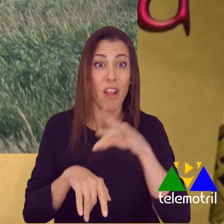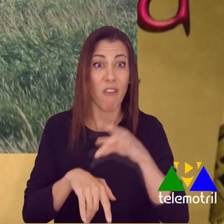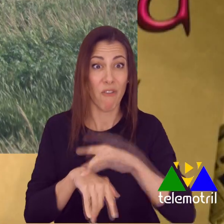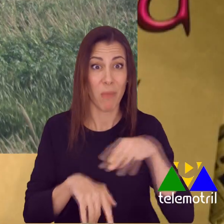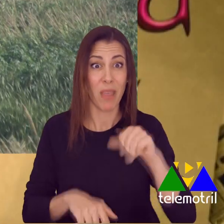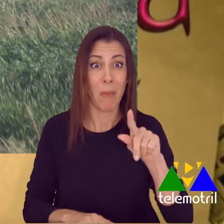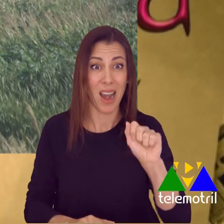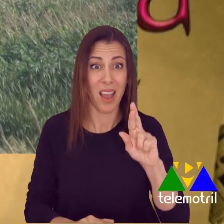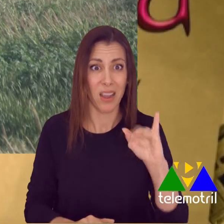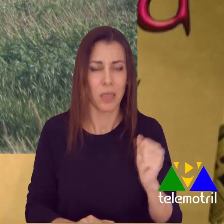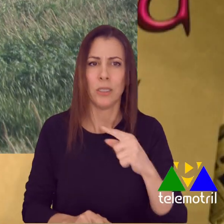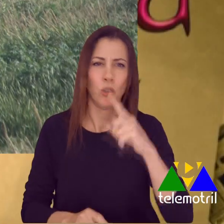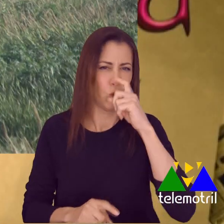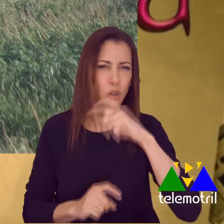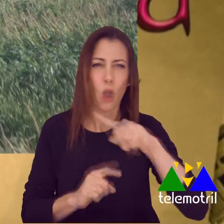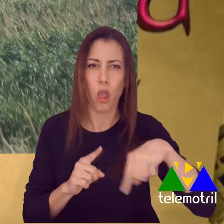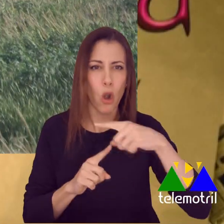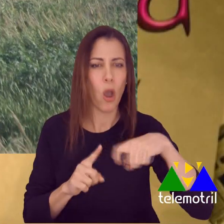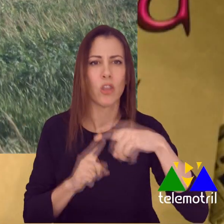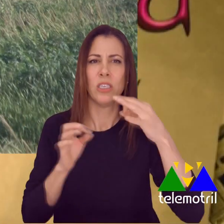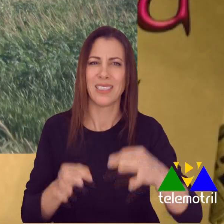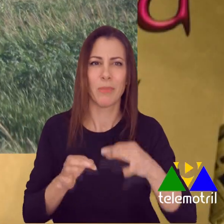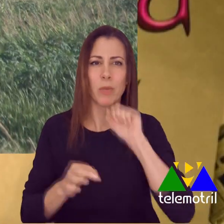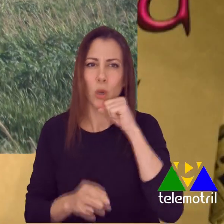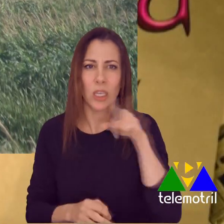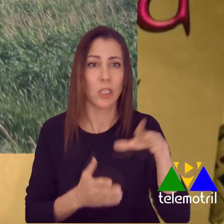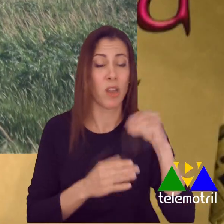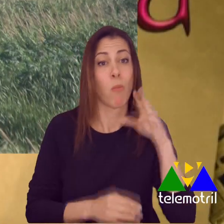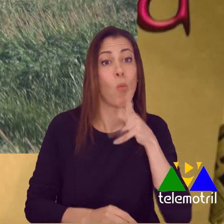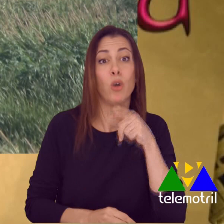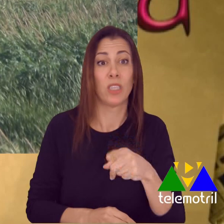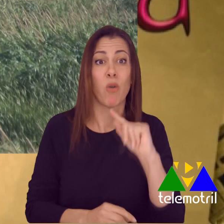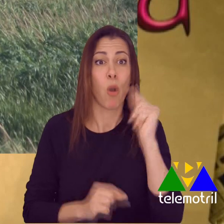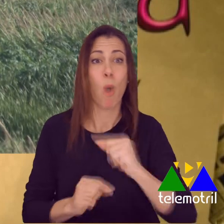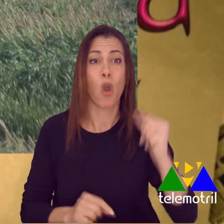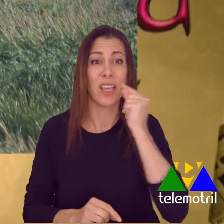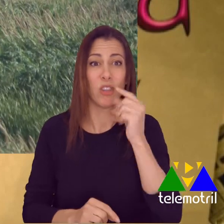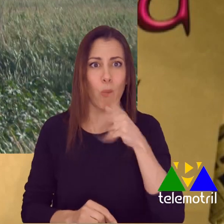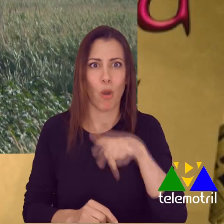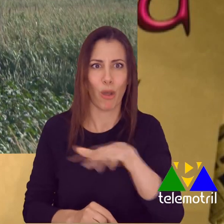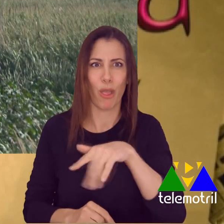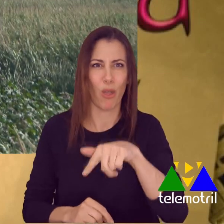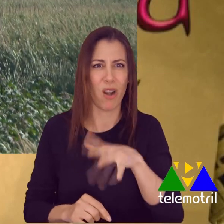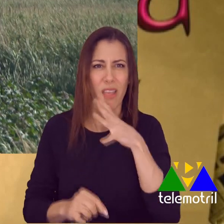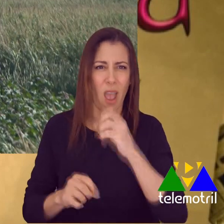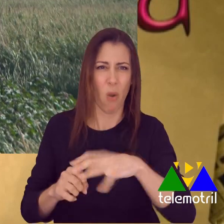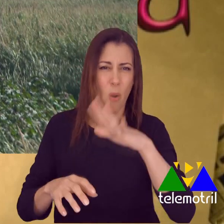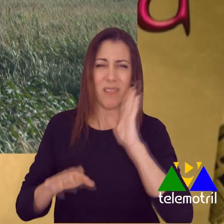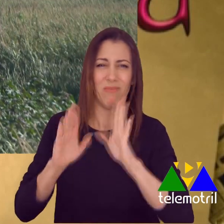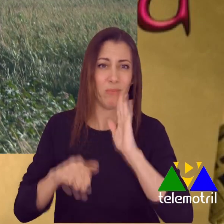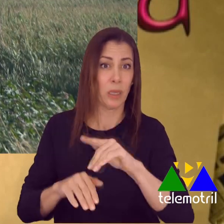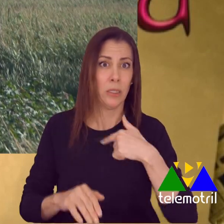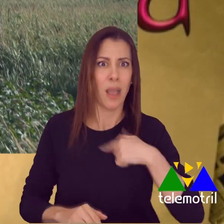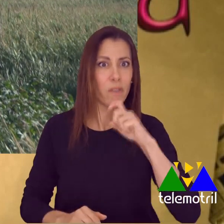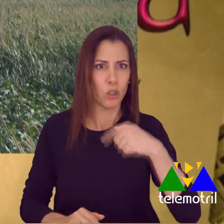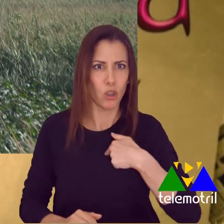años había malaria en Motril y en Salobreña debido a los mosquitos de estas zonas pantanosas. Vamos, yo lo llegamos a